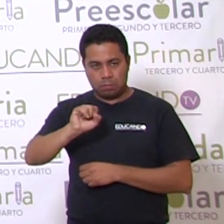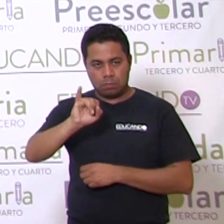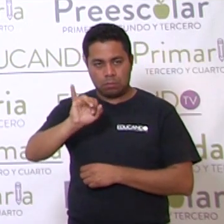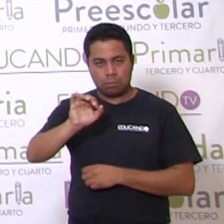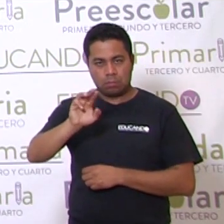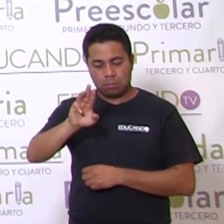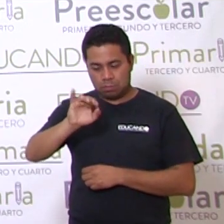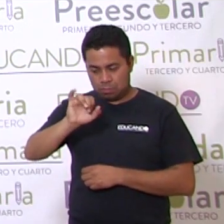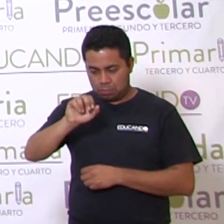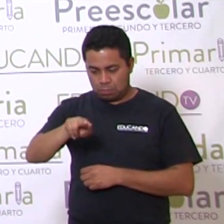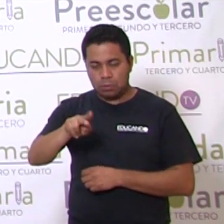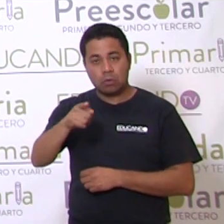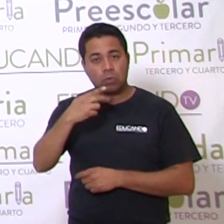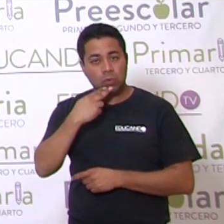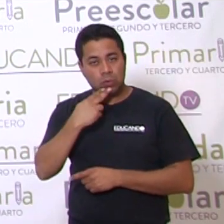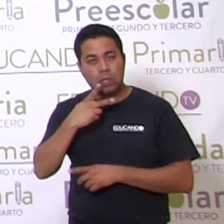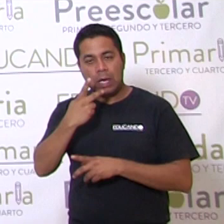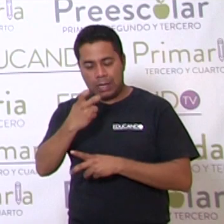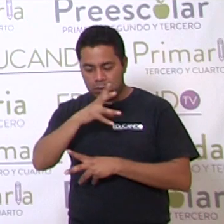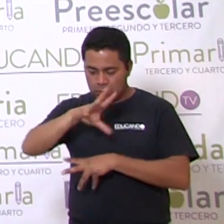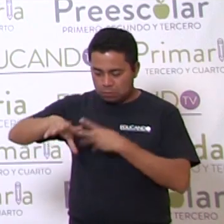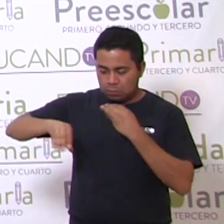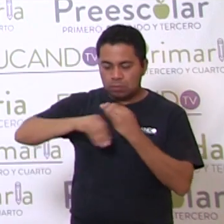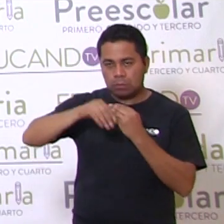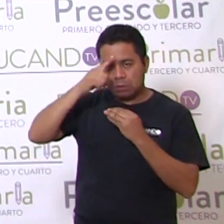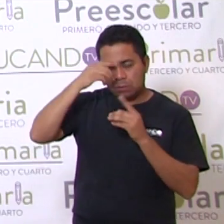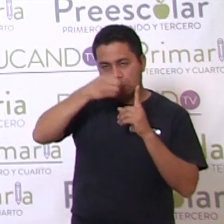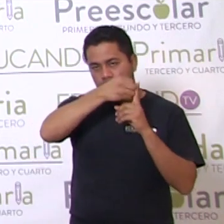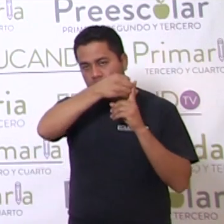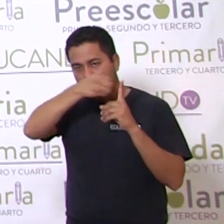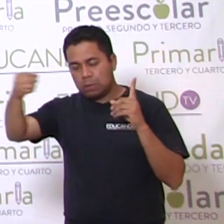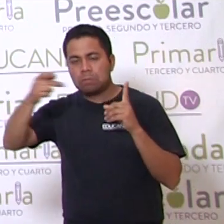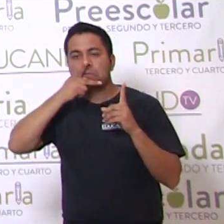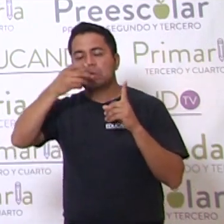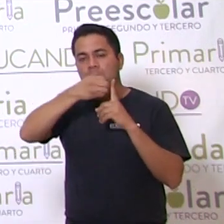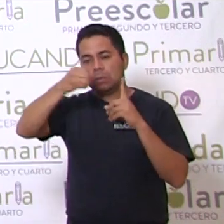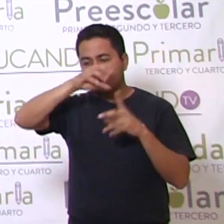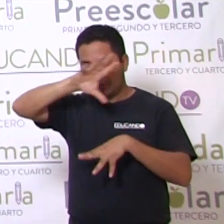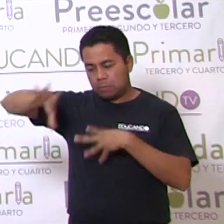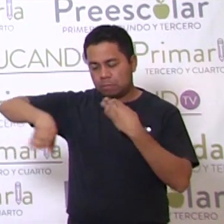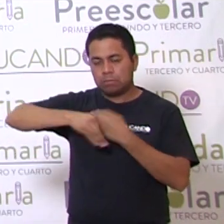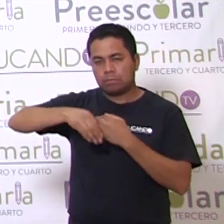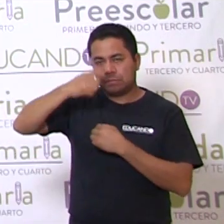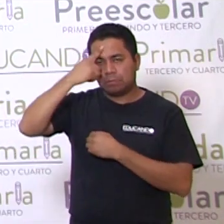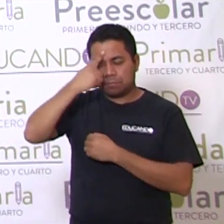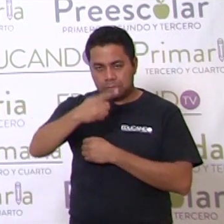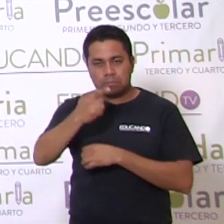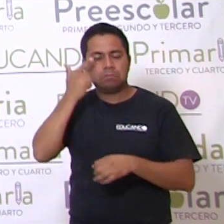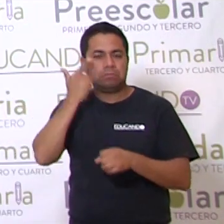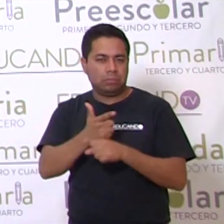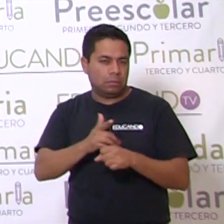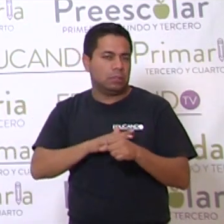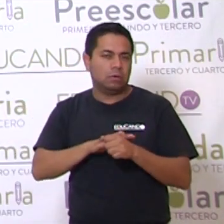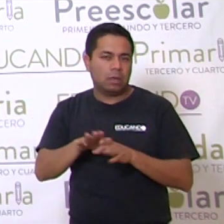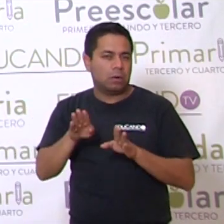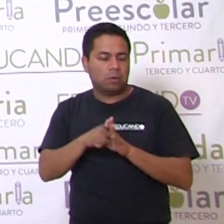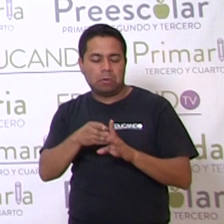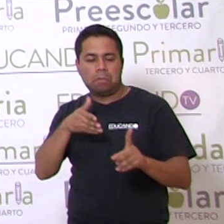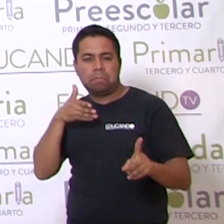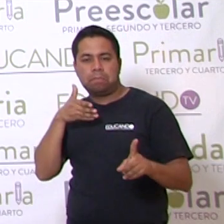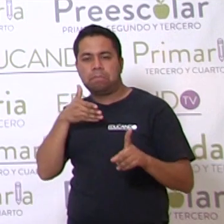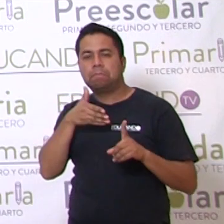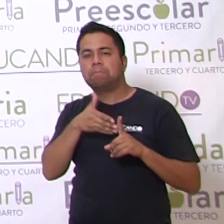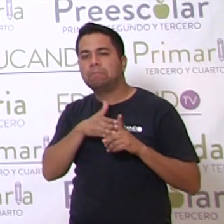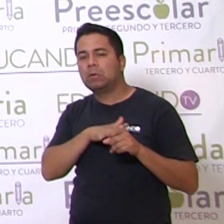a ser el complemento de la frase preposicional para hacer o identificar de manera más